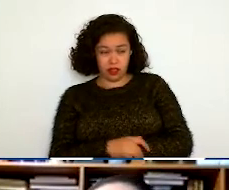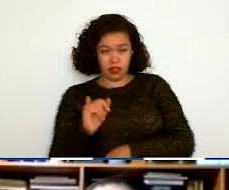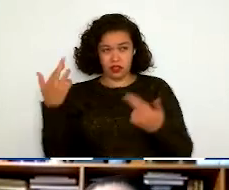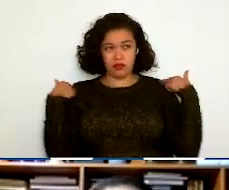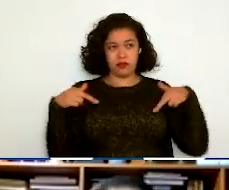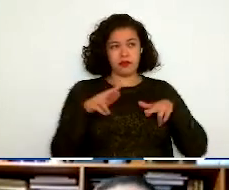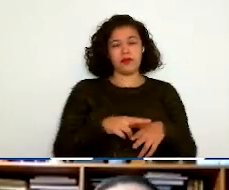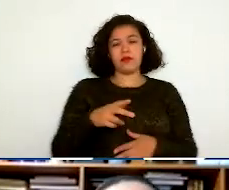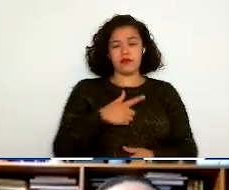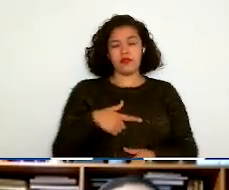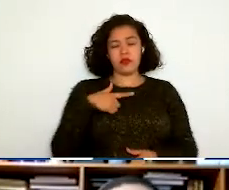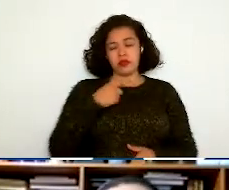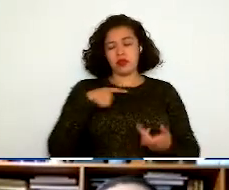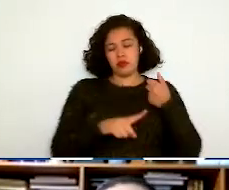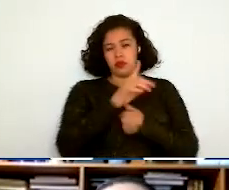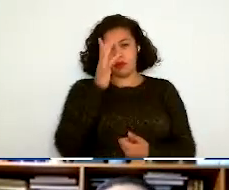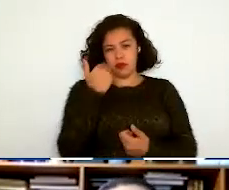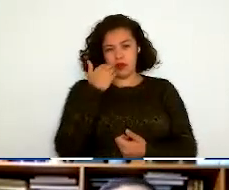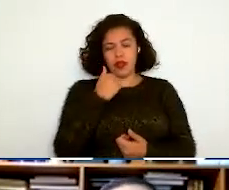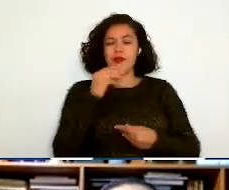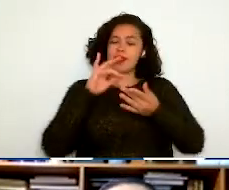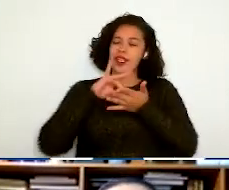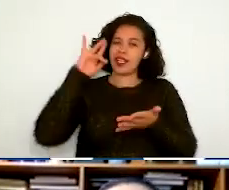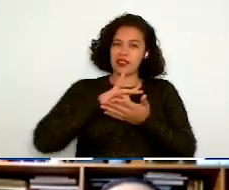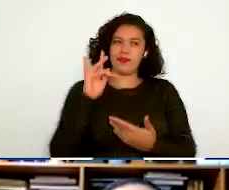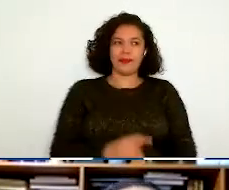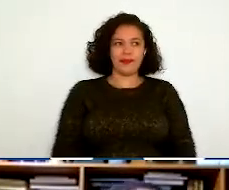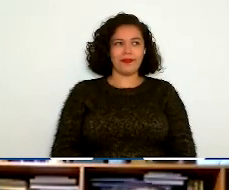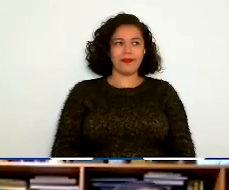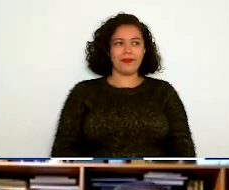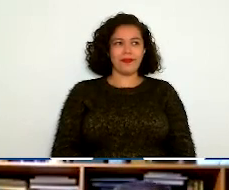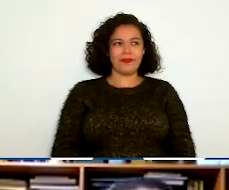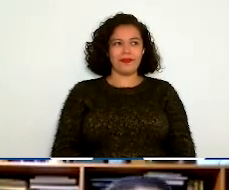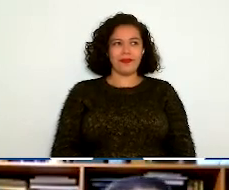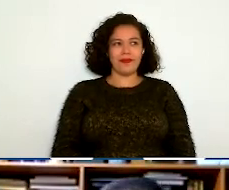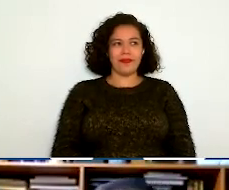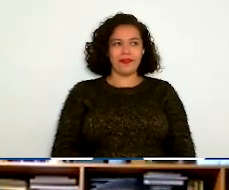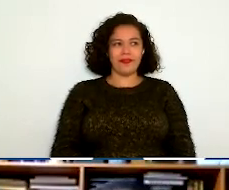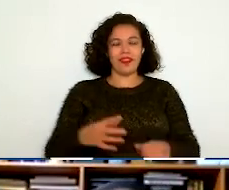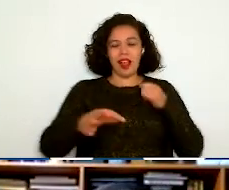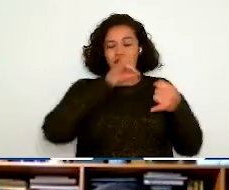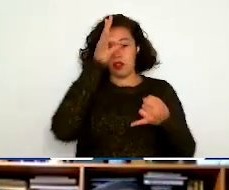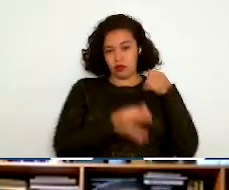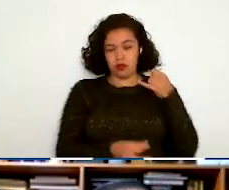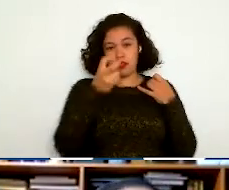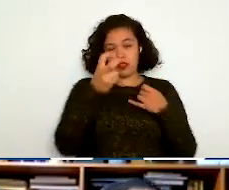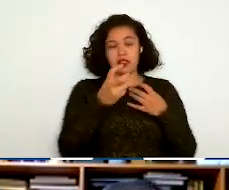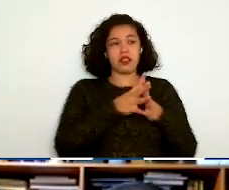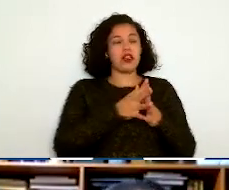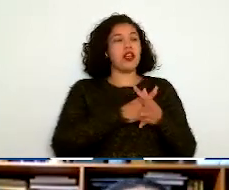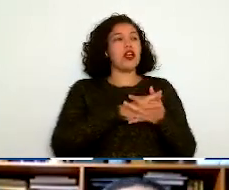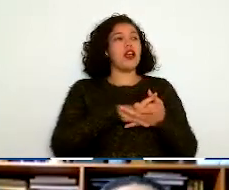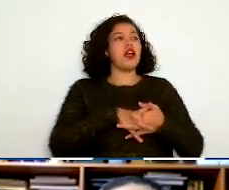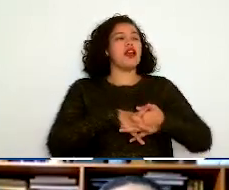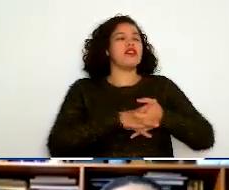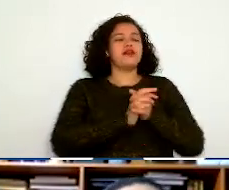Sí, maestra, con nosotros no hay inconveniente. Muchas gracias. Entonces, este último punto, que es justamente la ética